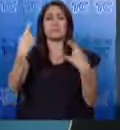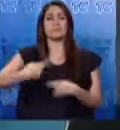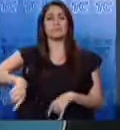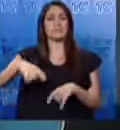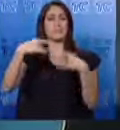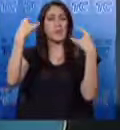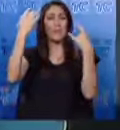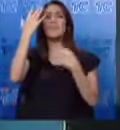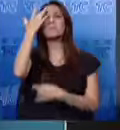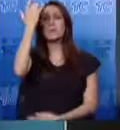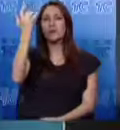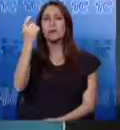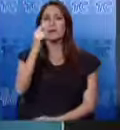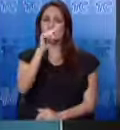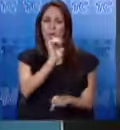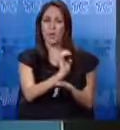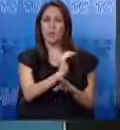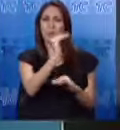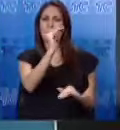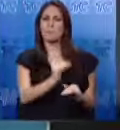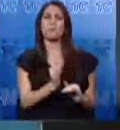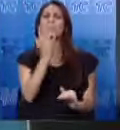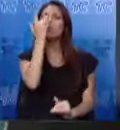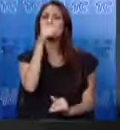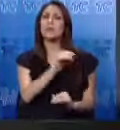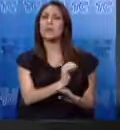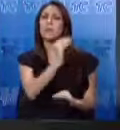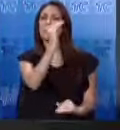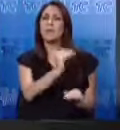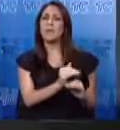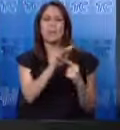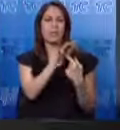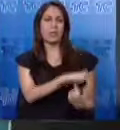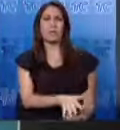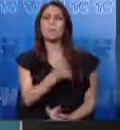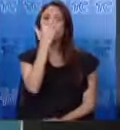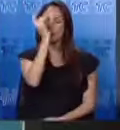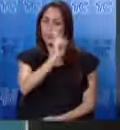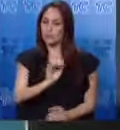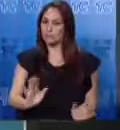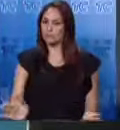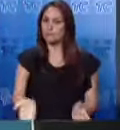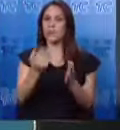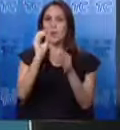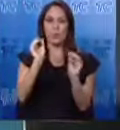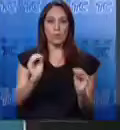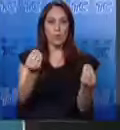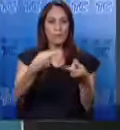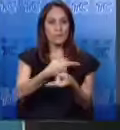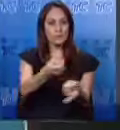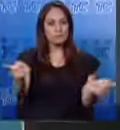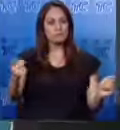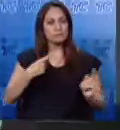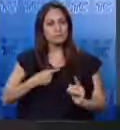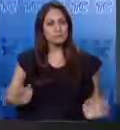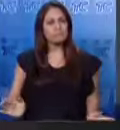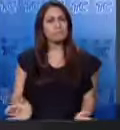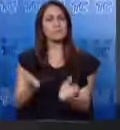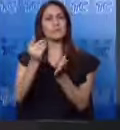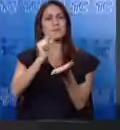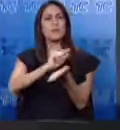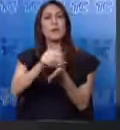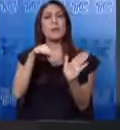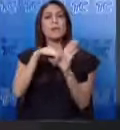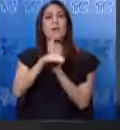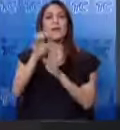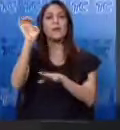de ser de menos los ecuatorianos? ¿Por qué? A salir adelante. Les vamos a entregar, mediante Ban